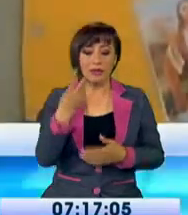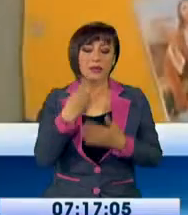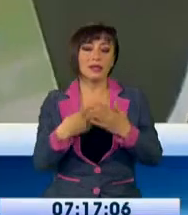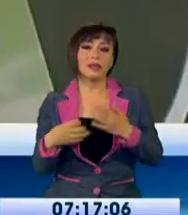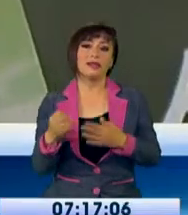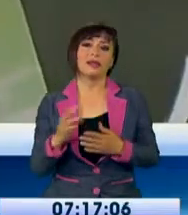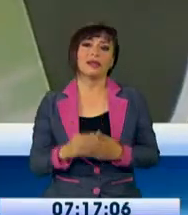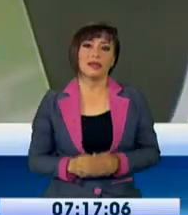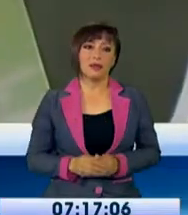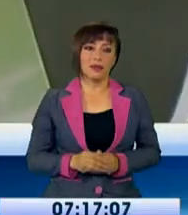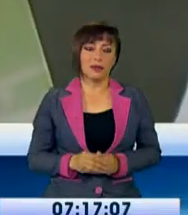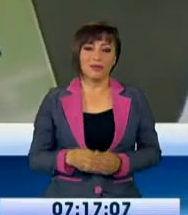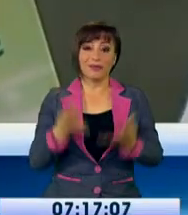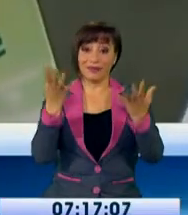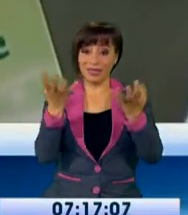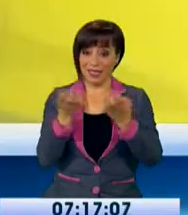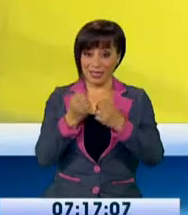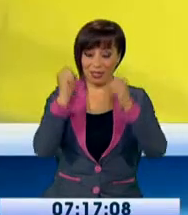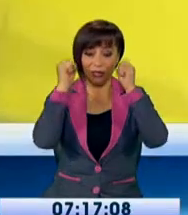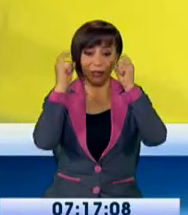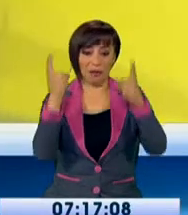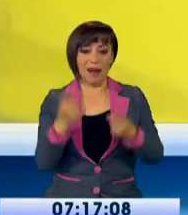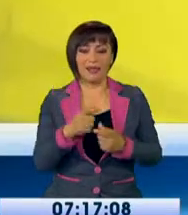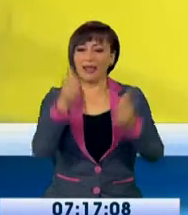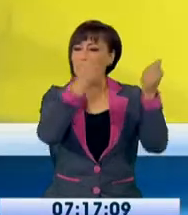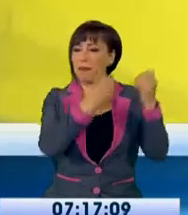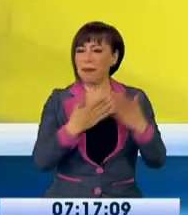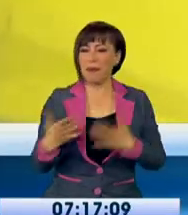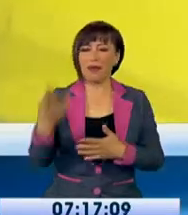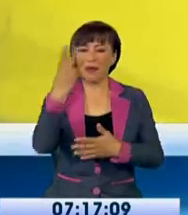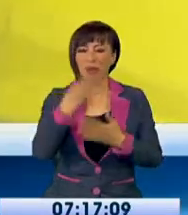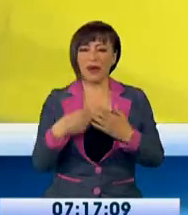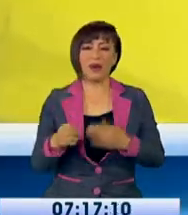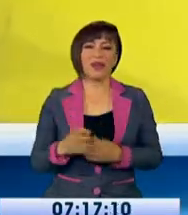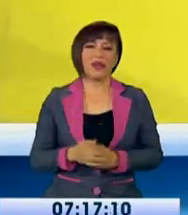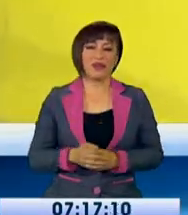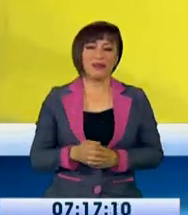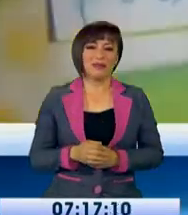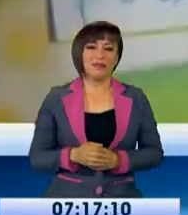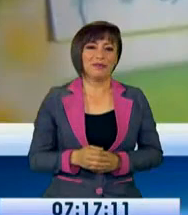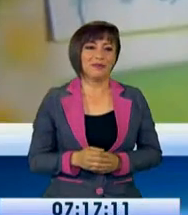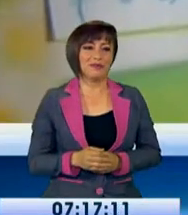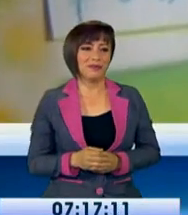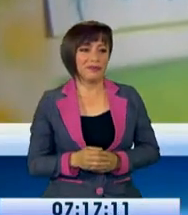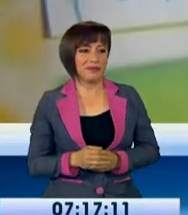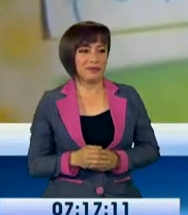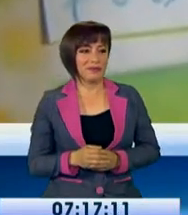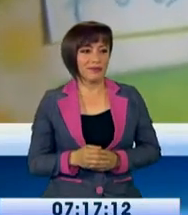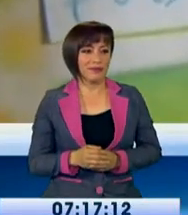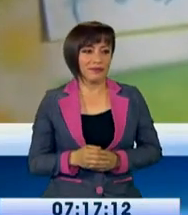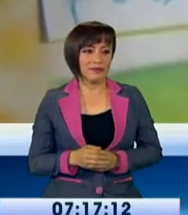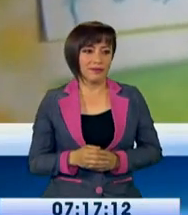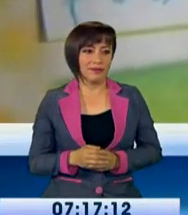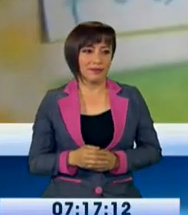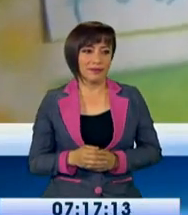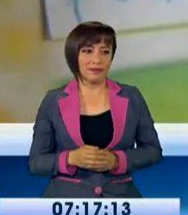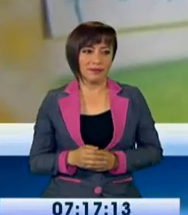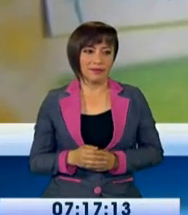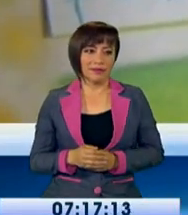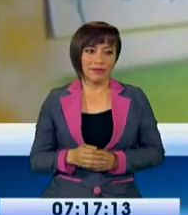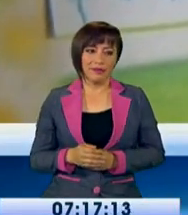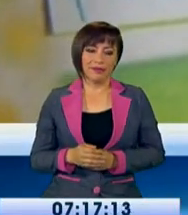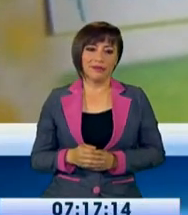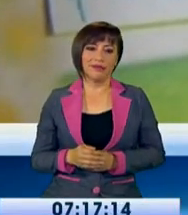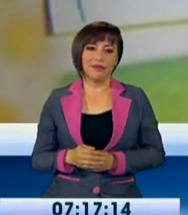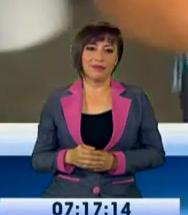prepararon una sorpresa para darle la bienvenida a quien cariñosamente le dicen Manuelito. Ese cartel me dieron